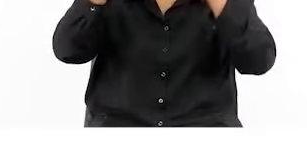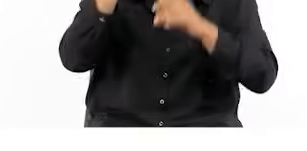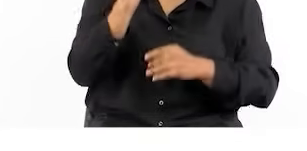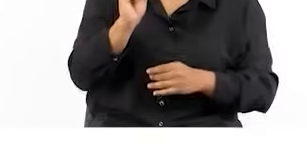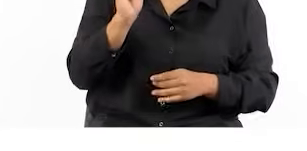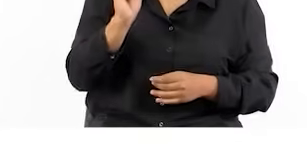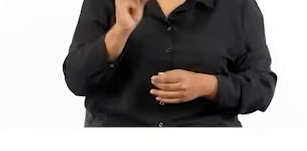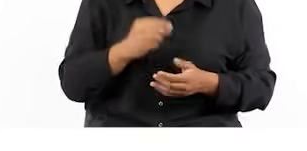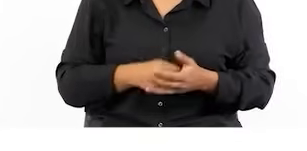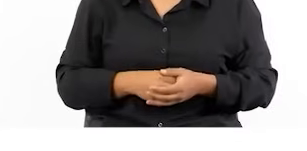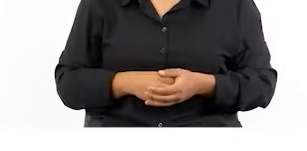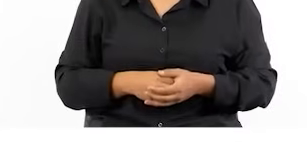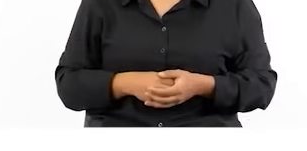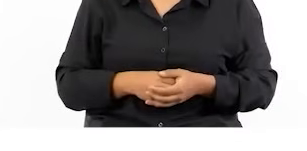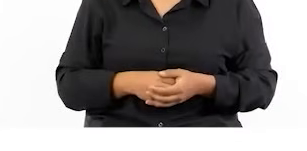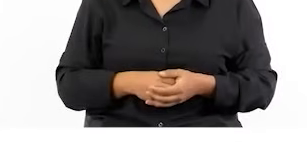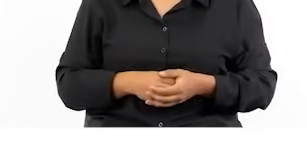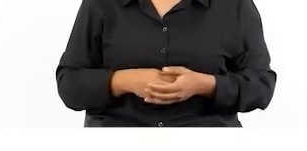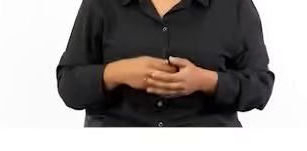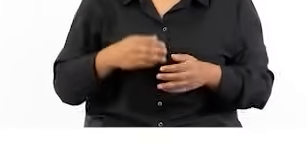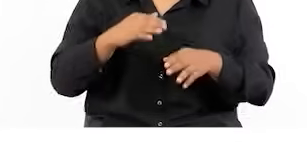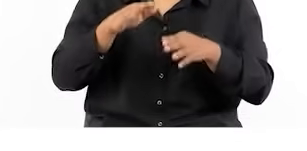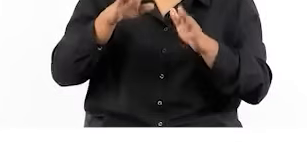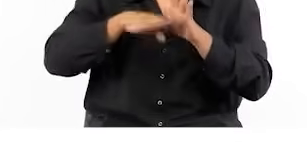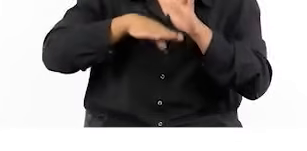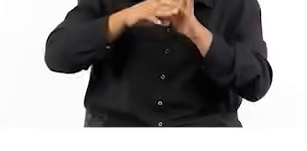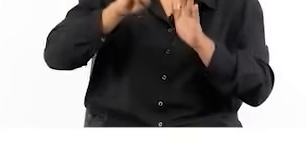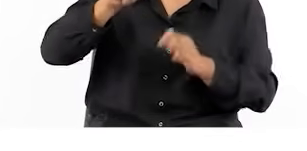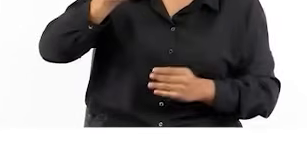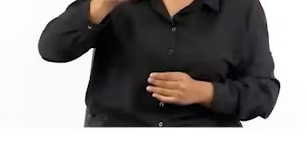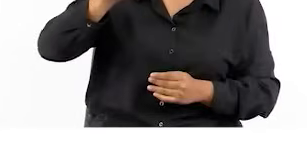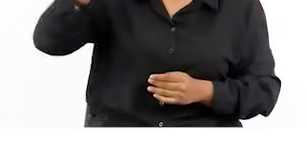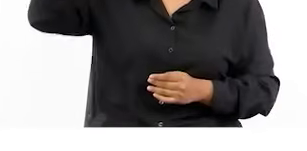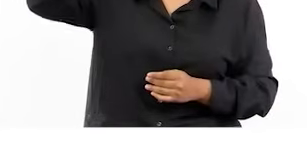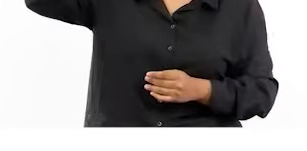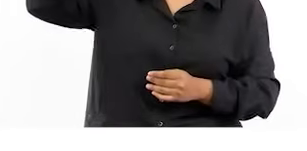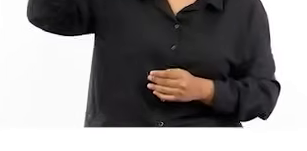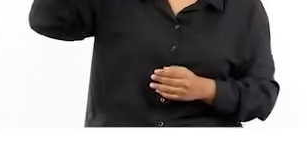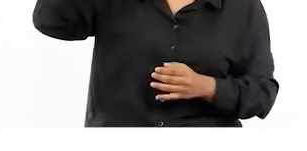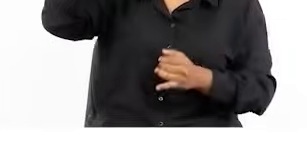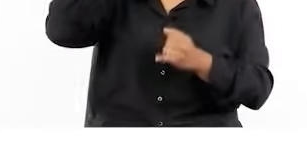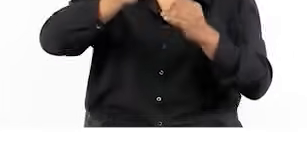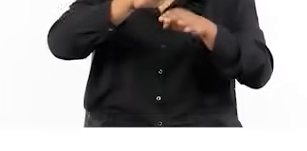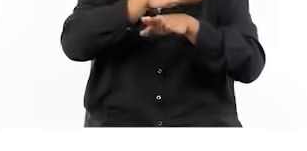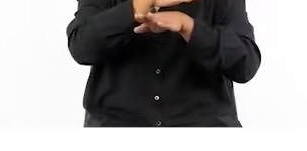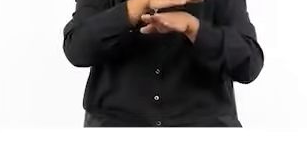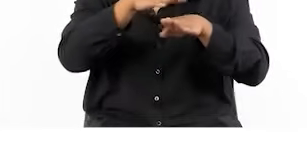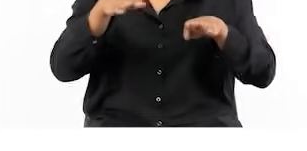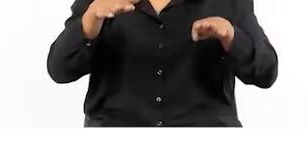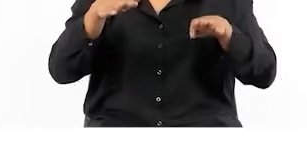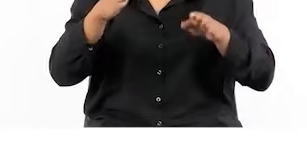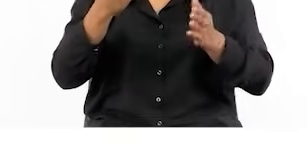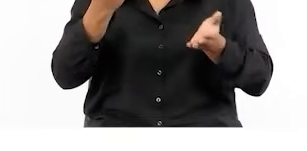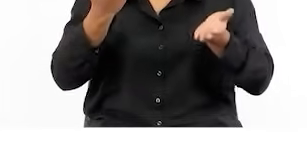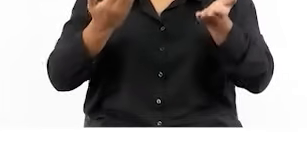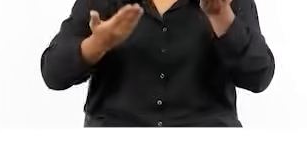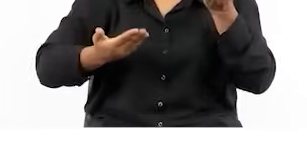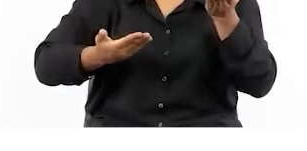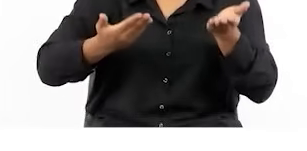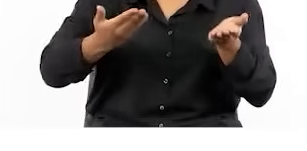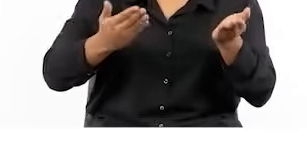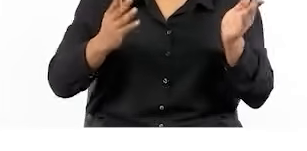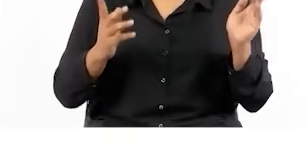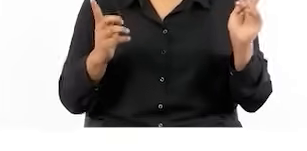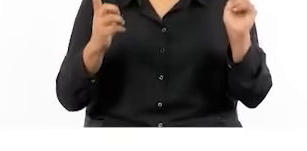y espectaculares, o una estrella de neutrones. Mientras que las de menor masa, como el Sol, el